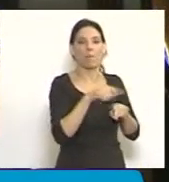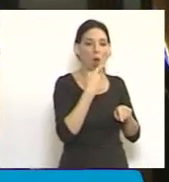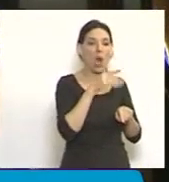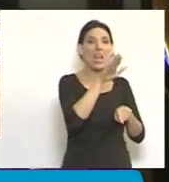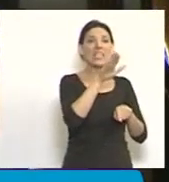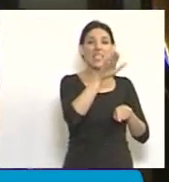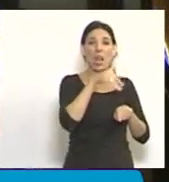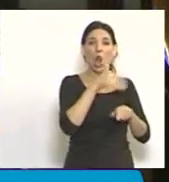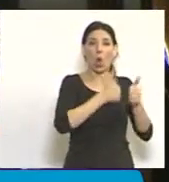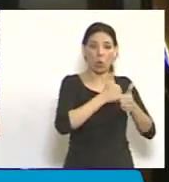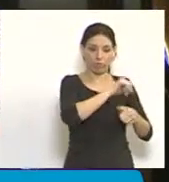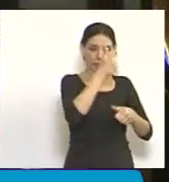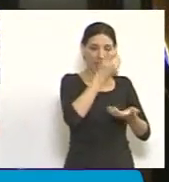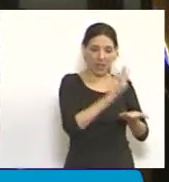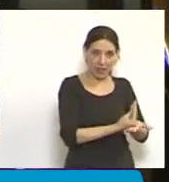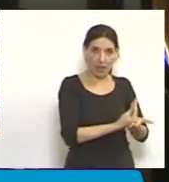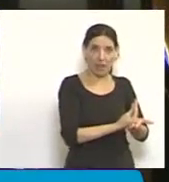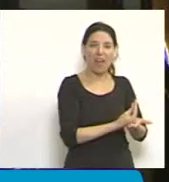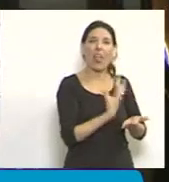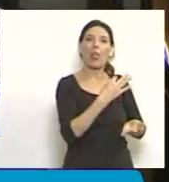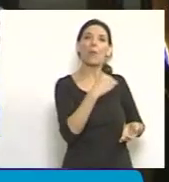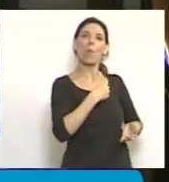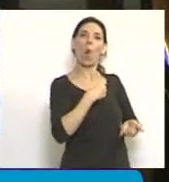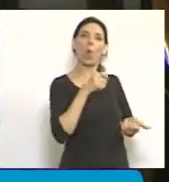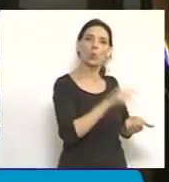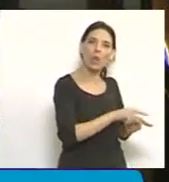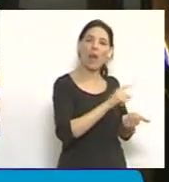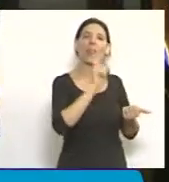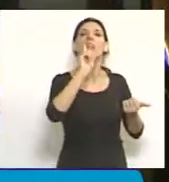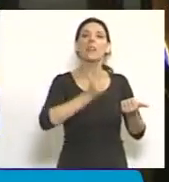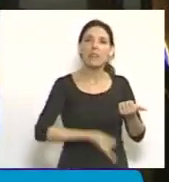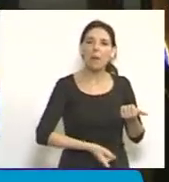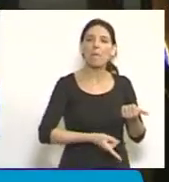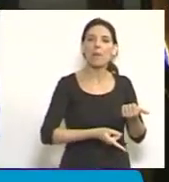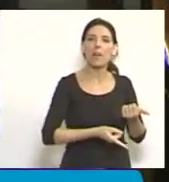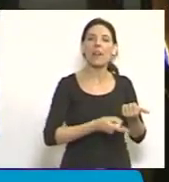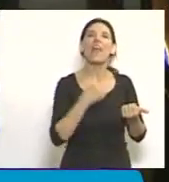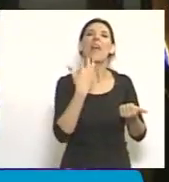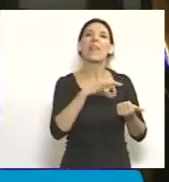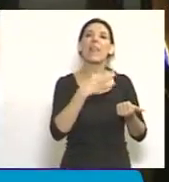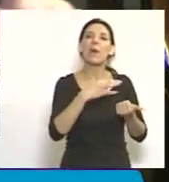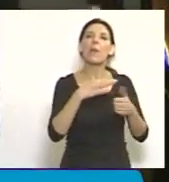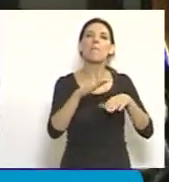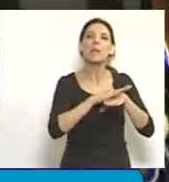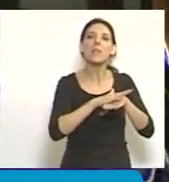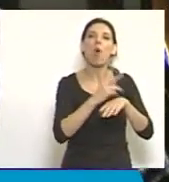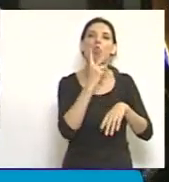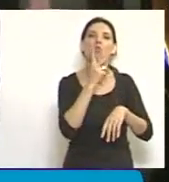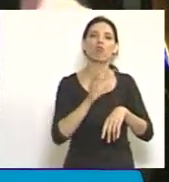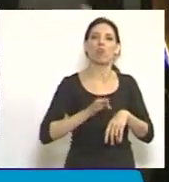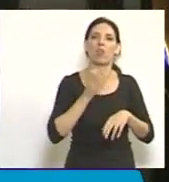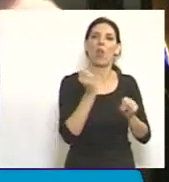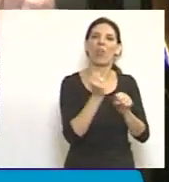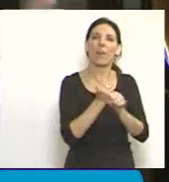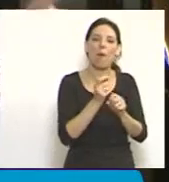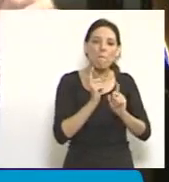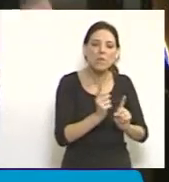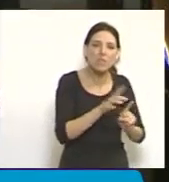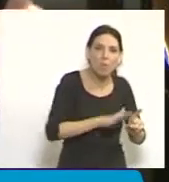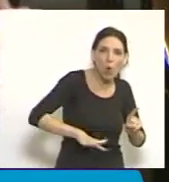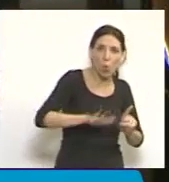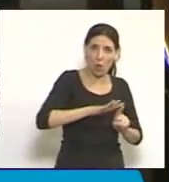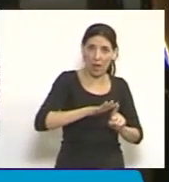Curiosamente, en la ley orgánica del Ministerio Público de la Defensa, se establece, sí, que para trasladar a un funcionario del Ministerio Público